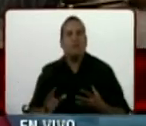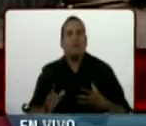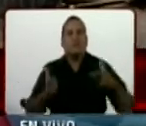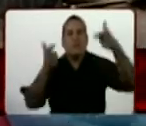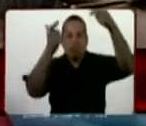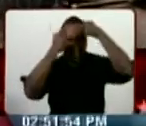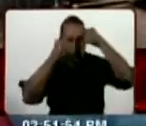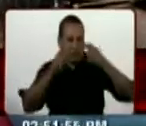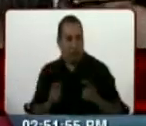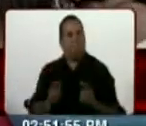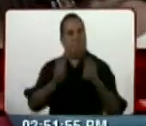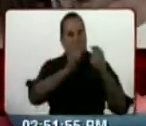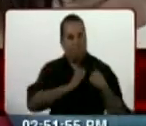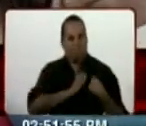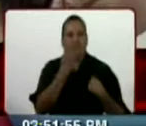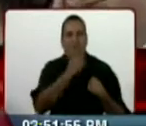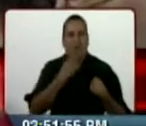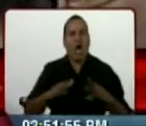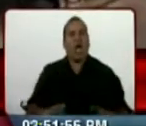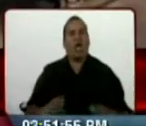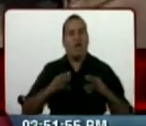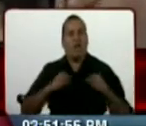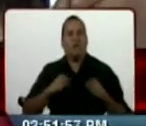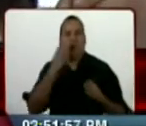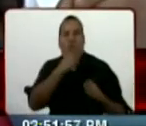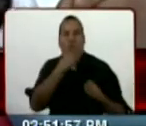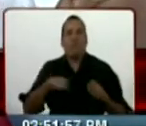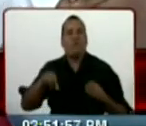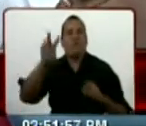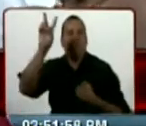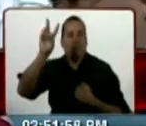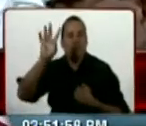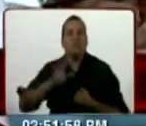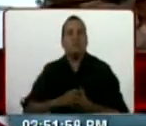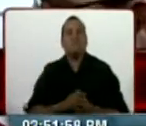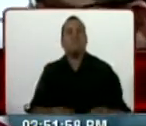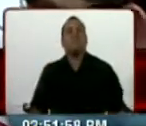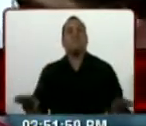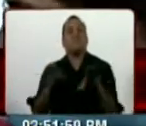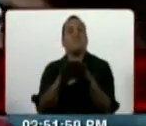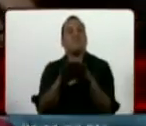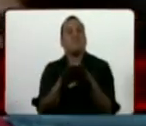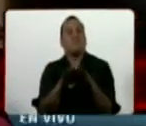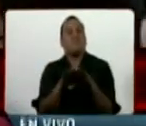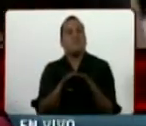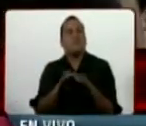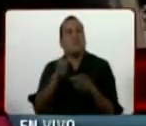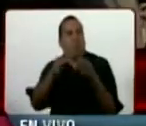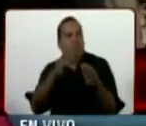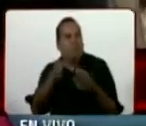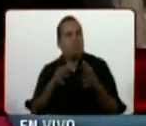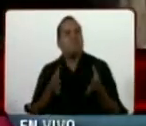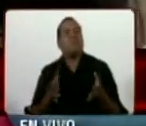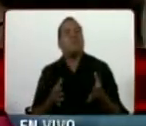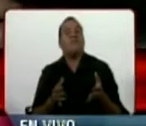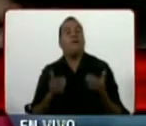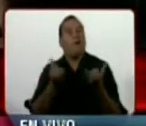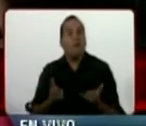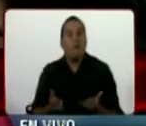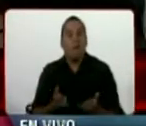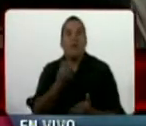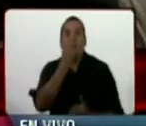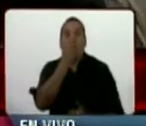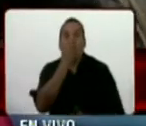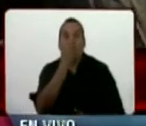Hugo Chávez, el compromiso con la patria. Igualmente reseñaba que en estos momentos se tienen buenas noticias